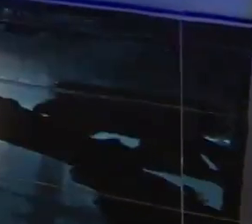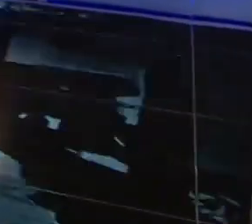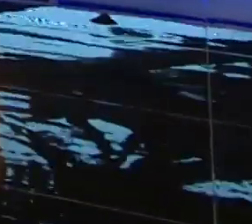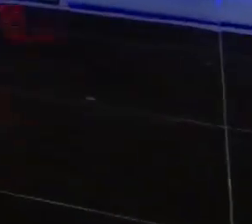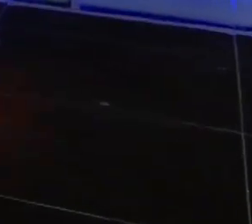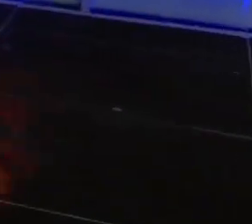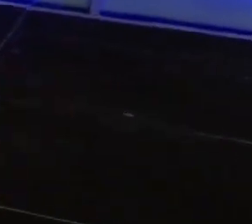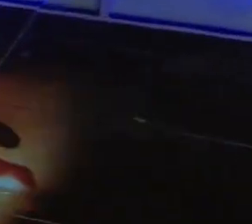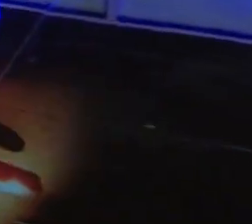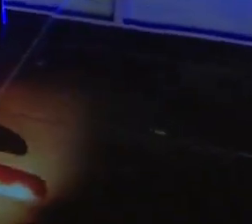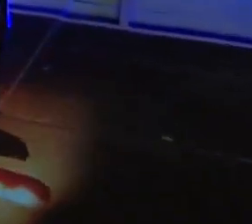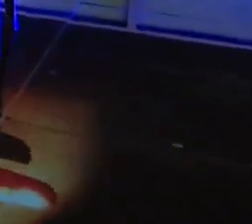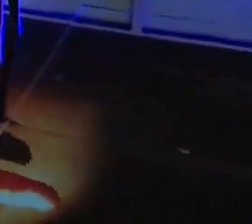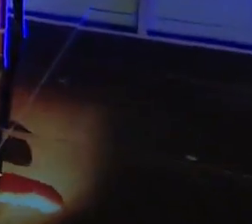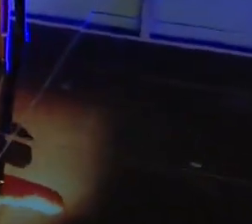un